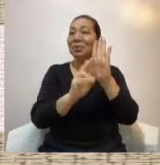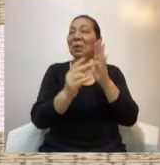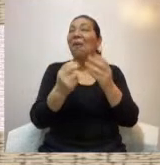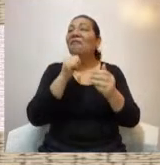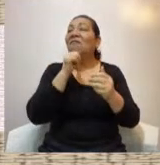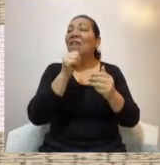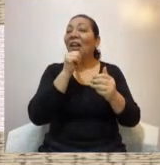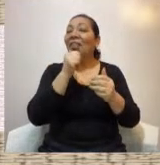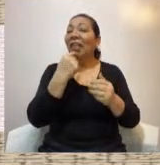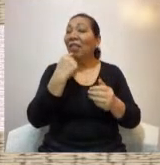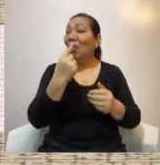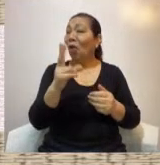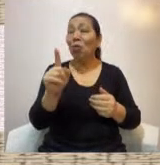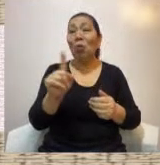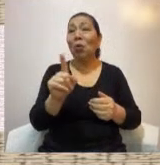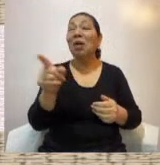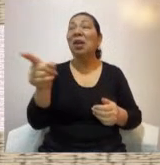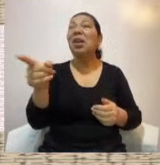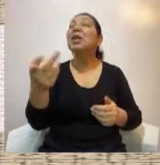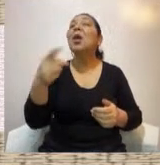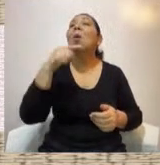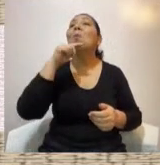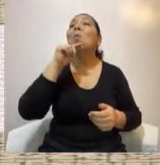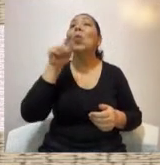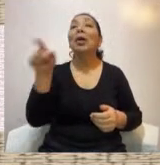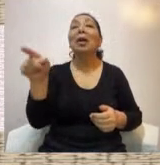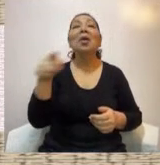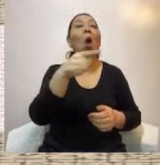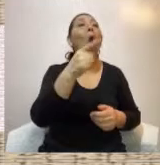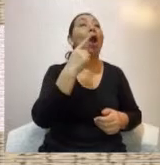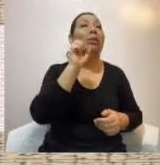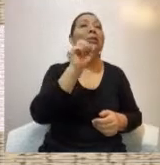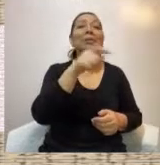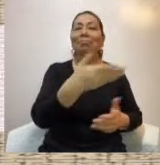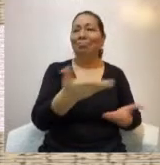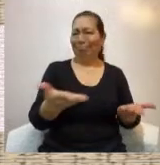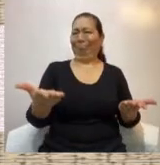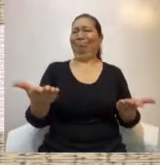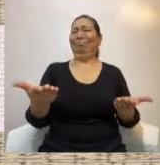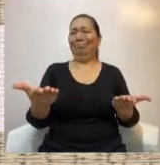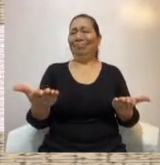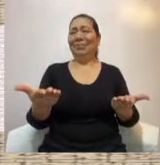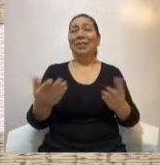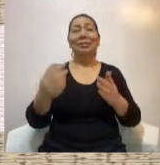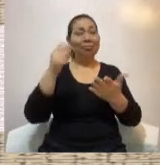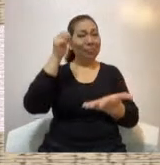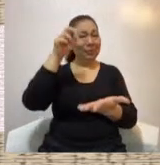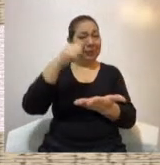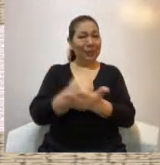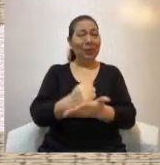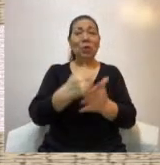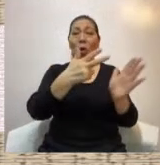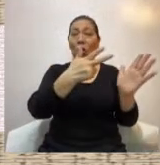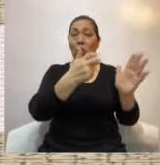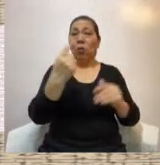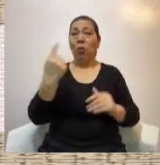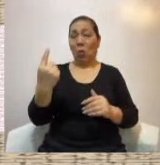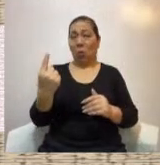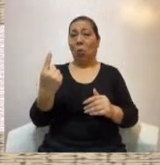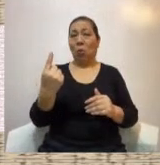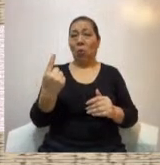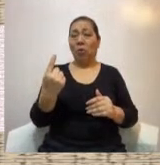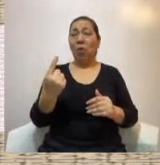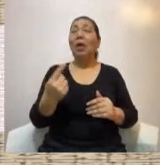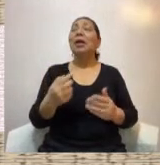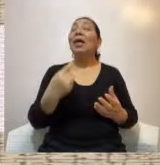requisito esencial. No era hombre, era mujer. Fue recién con la promulgación de la Ley 801